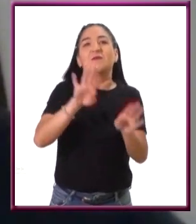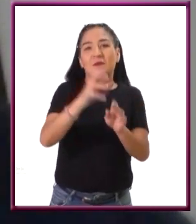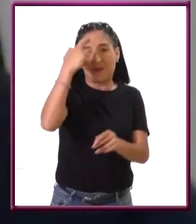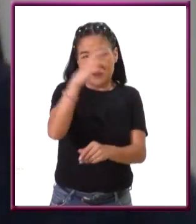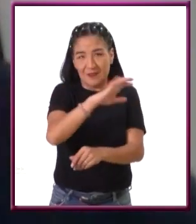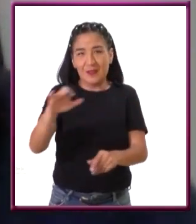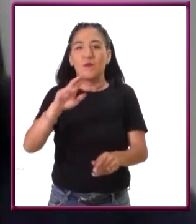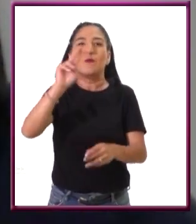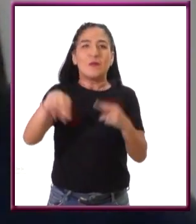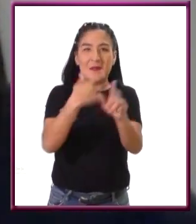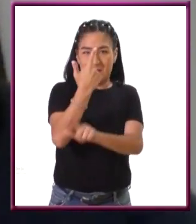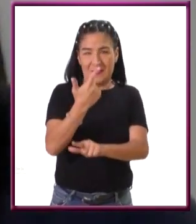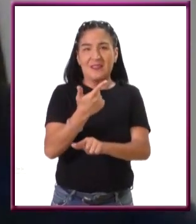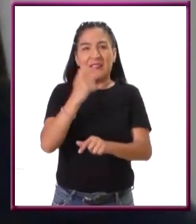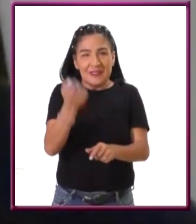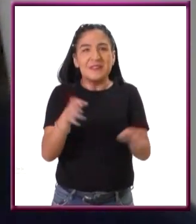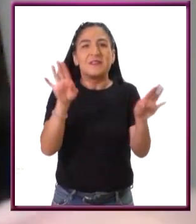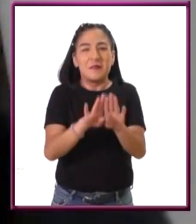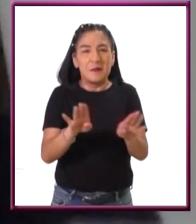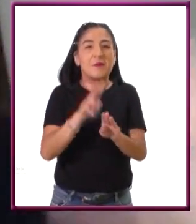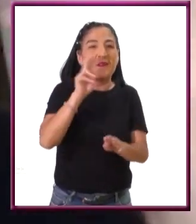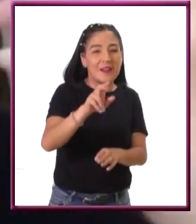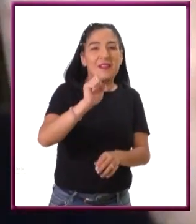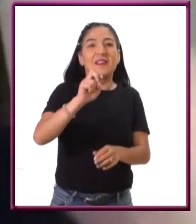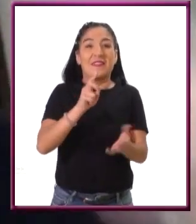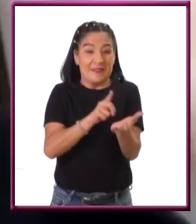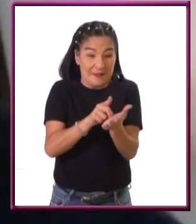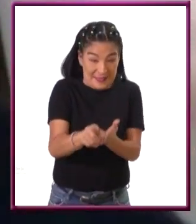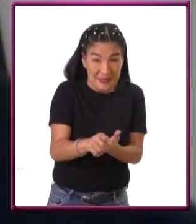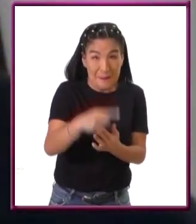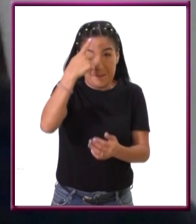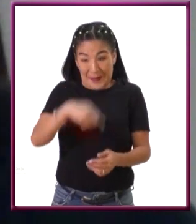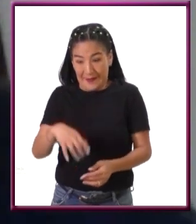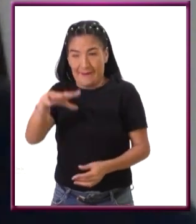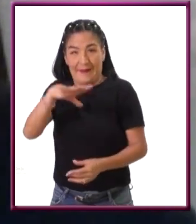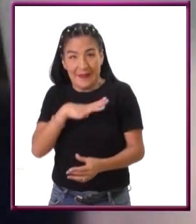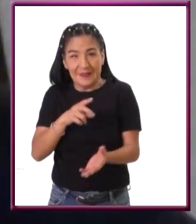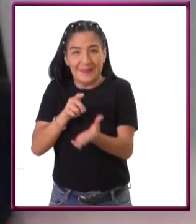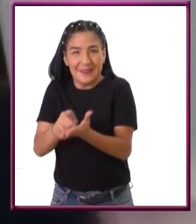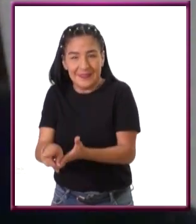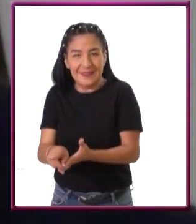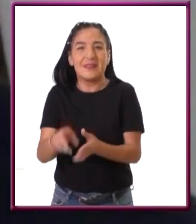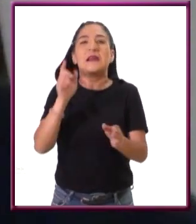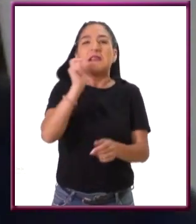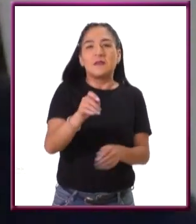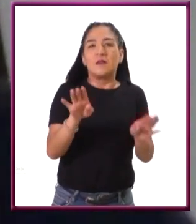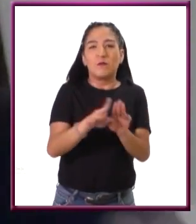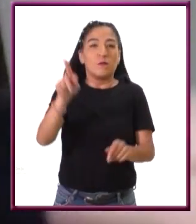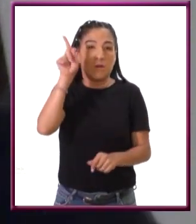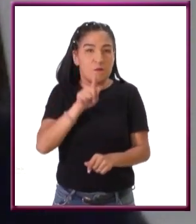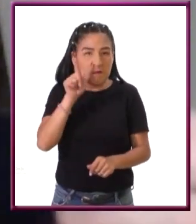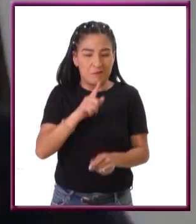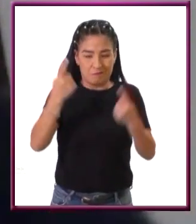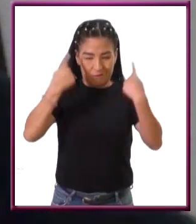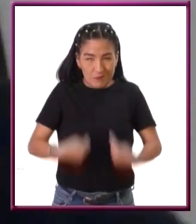Universal de Derechos Humanos, ¿no? El derecho a tener derechos,